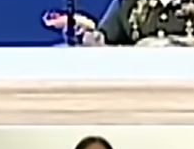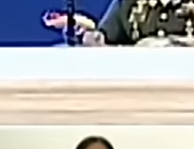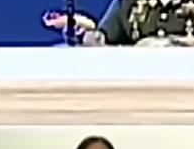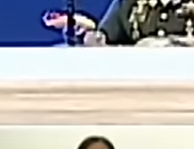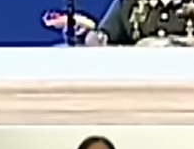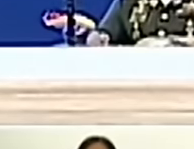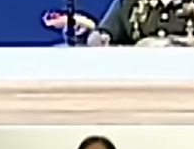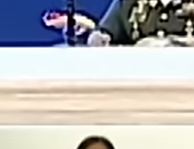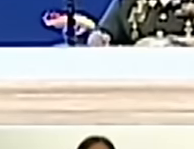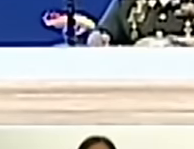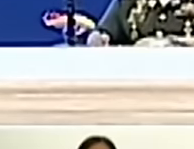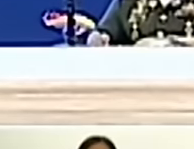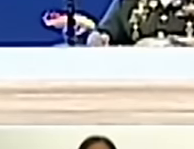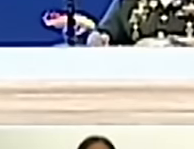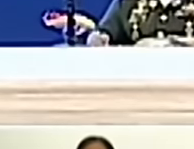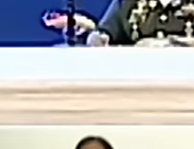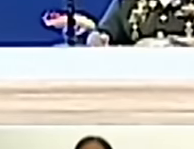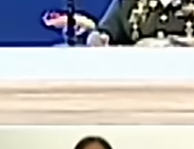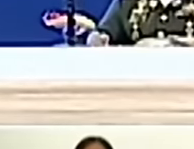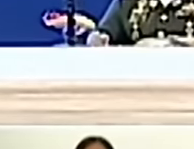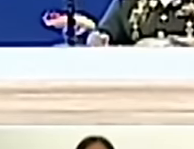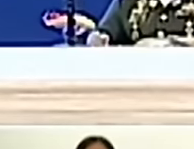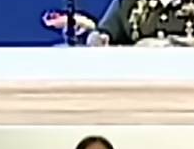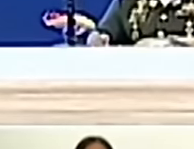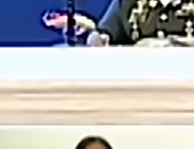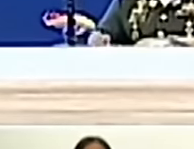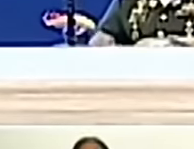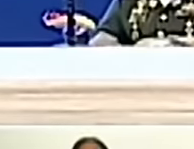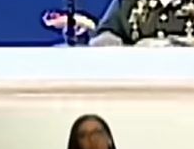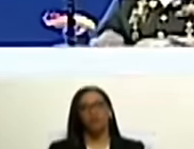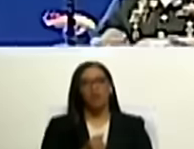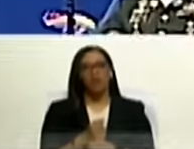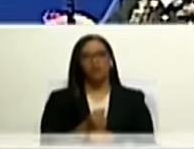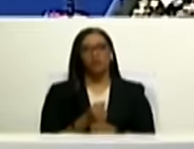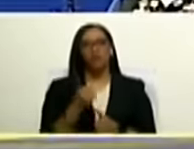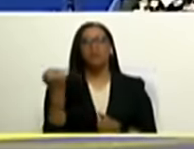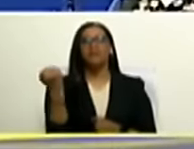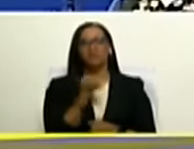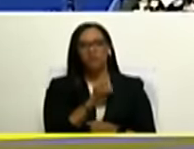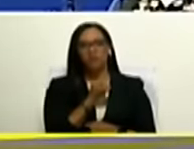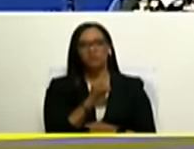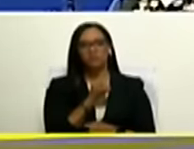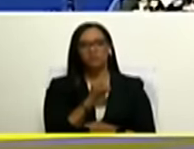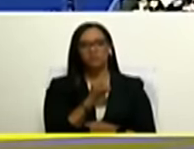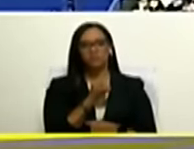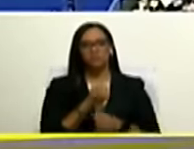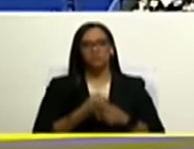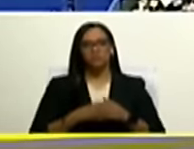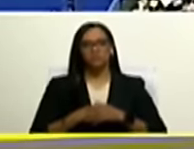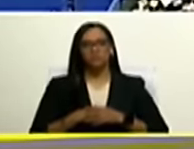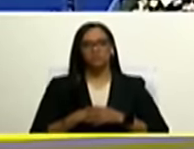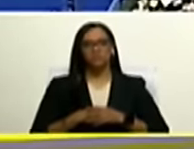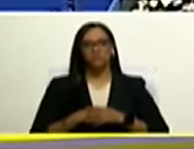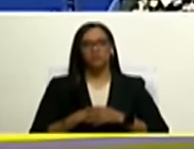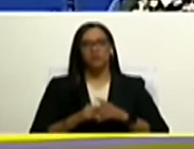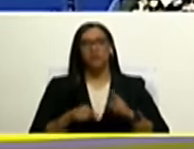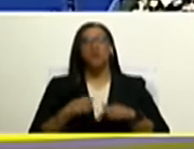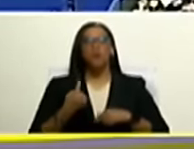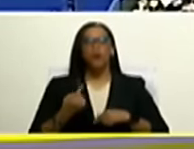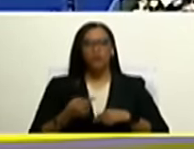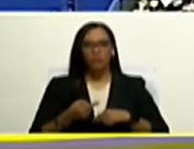ahora, un grupo de sicarios, lo encontraron, lo asesinaron, y luego